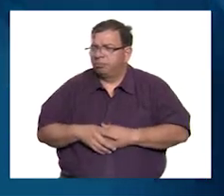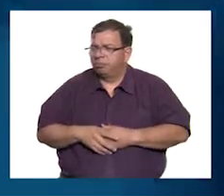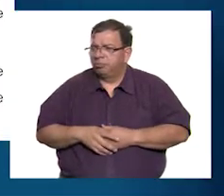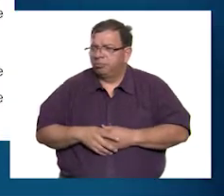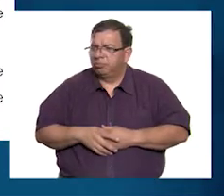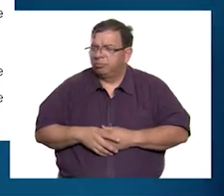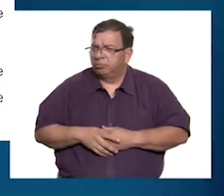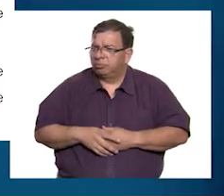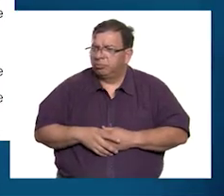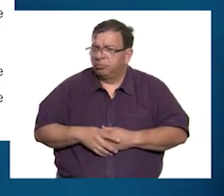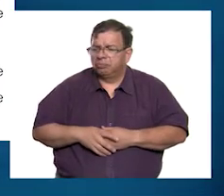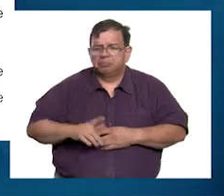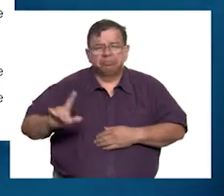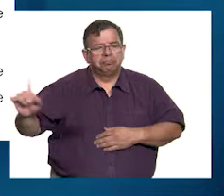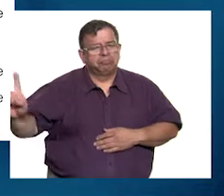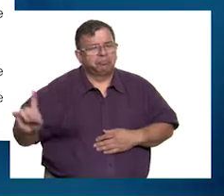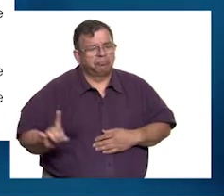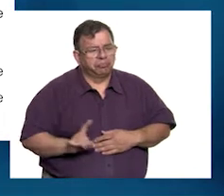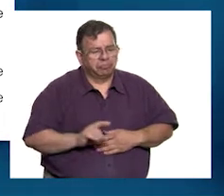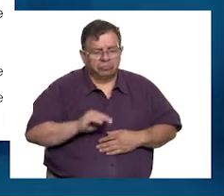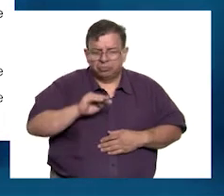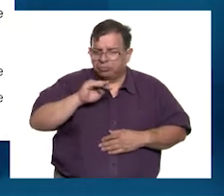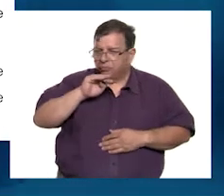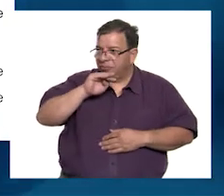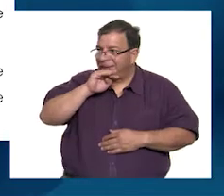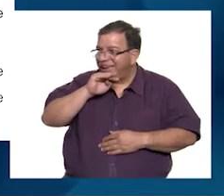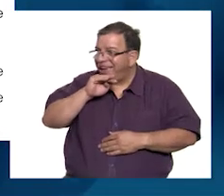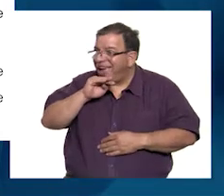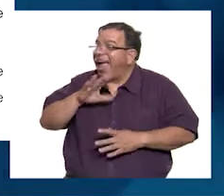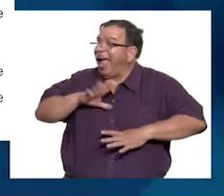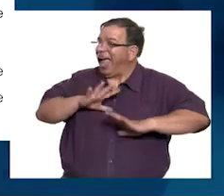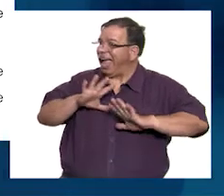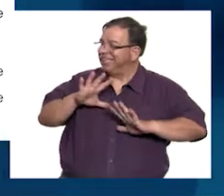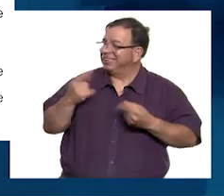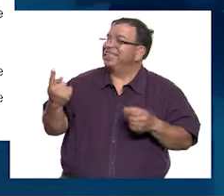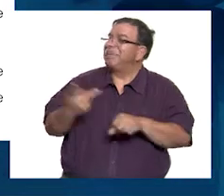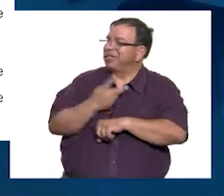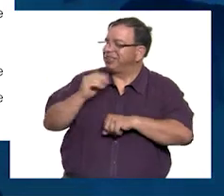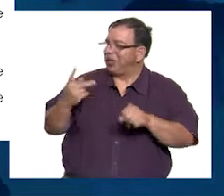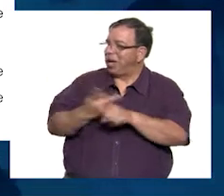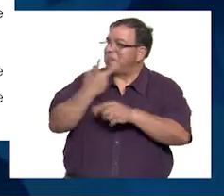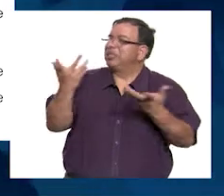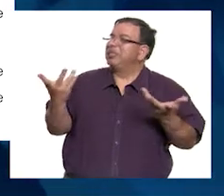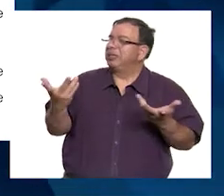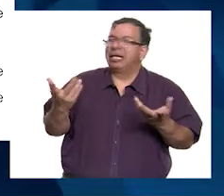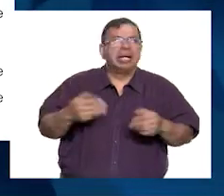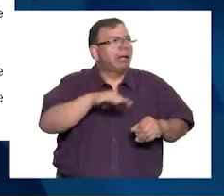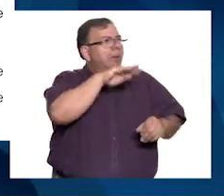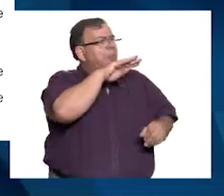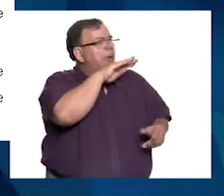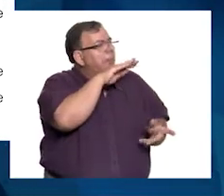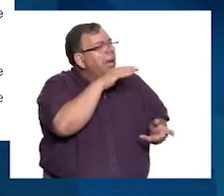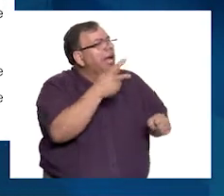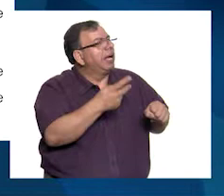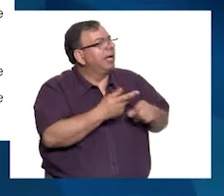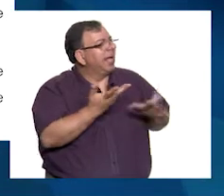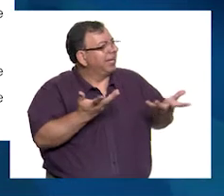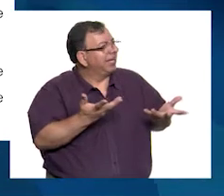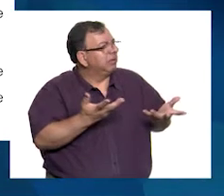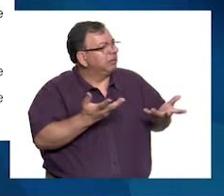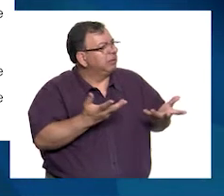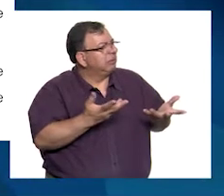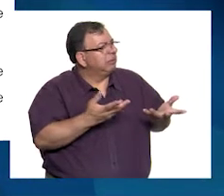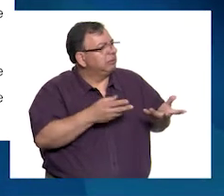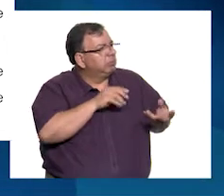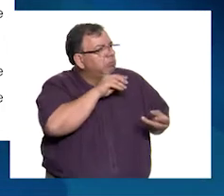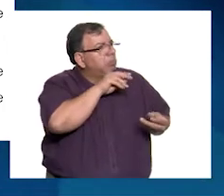En cuanto vio la madre a su hija, le gritó: «¿Qué hay, hija mía? ¿Qué hay, madre mía?, respondió la malcriada